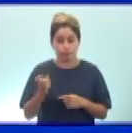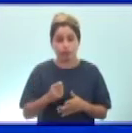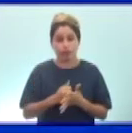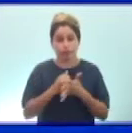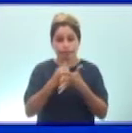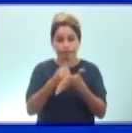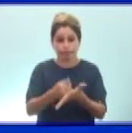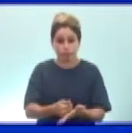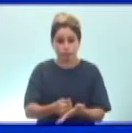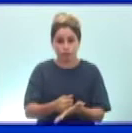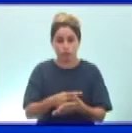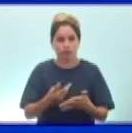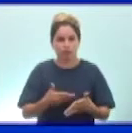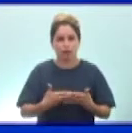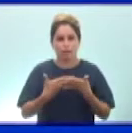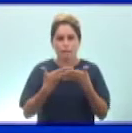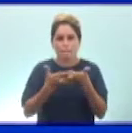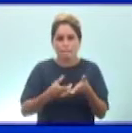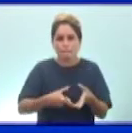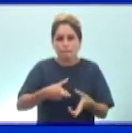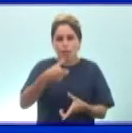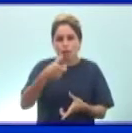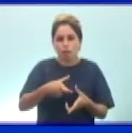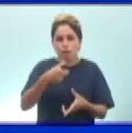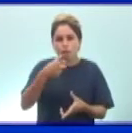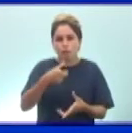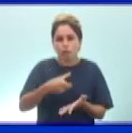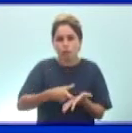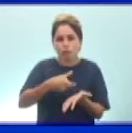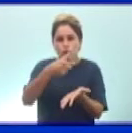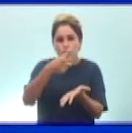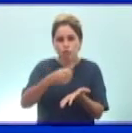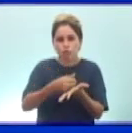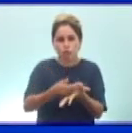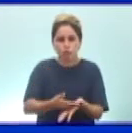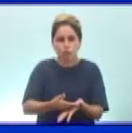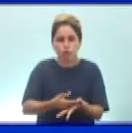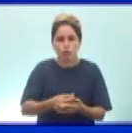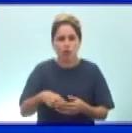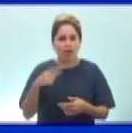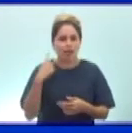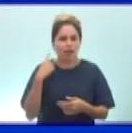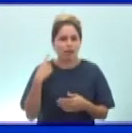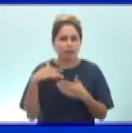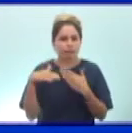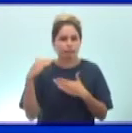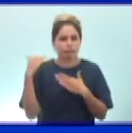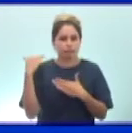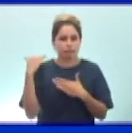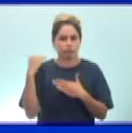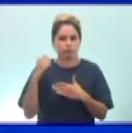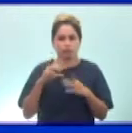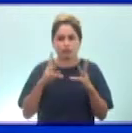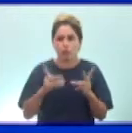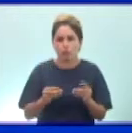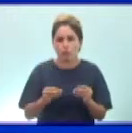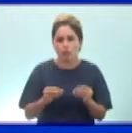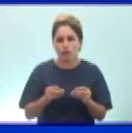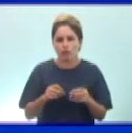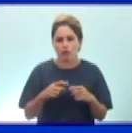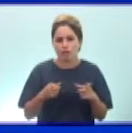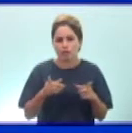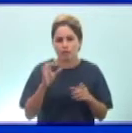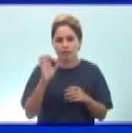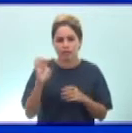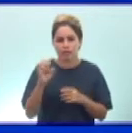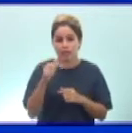el premio Nobel en el año 1945, y este principio nos plantea que el número máximo posible de electrones en un orbital